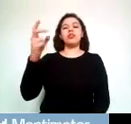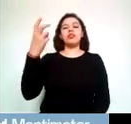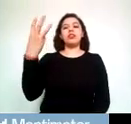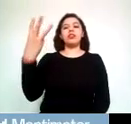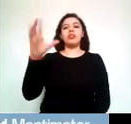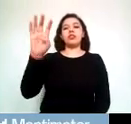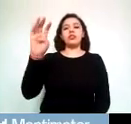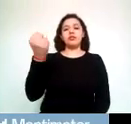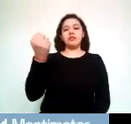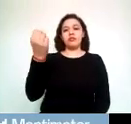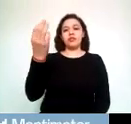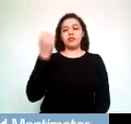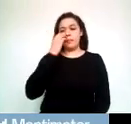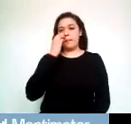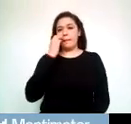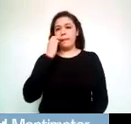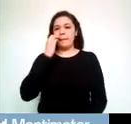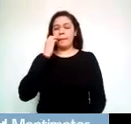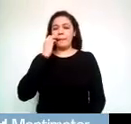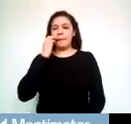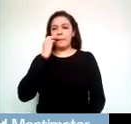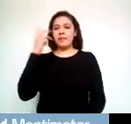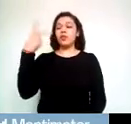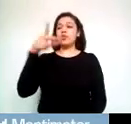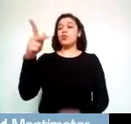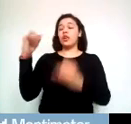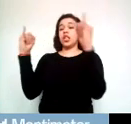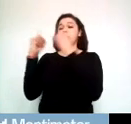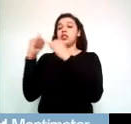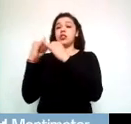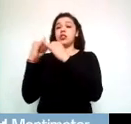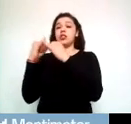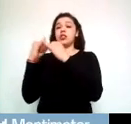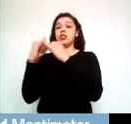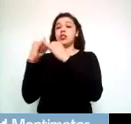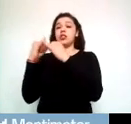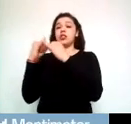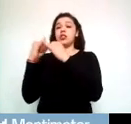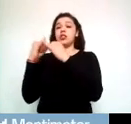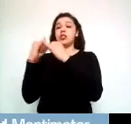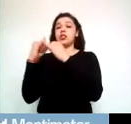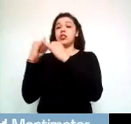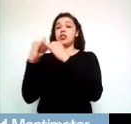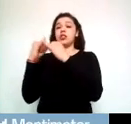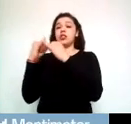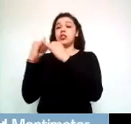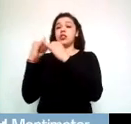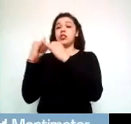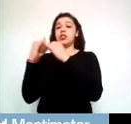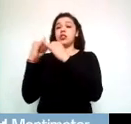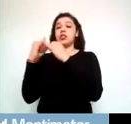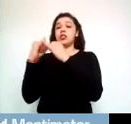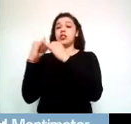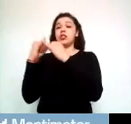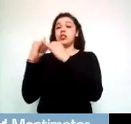saber en sus instituciones, ¿cuántos trabajadores tienen? ¿De 1 a 15, de 16 a